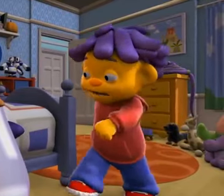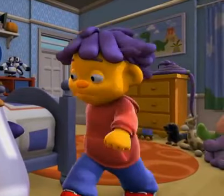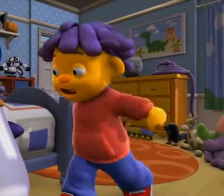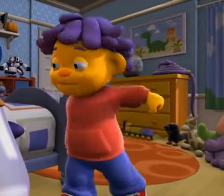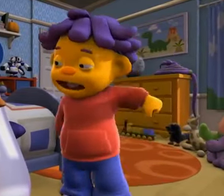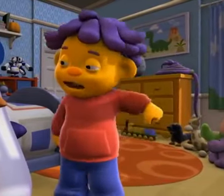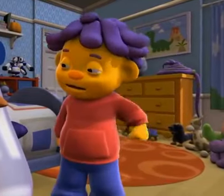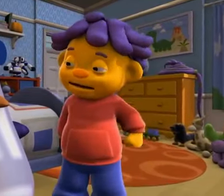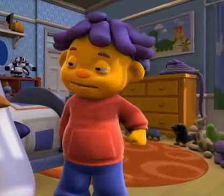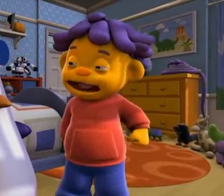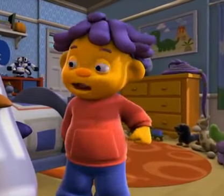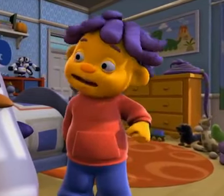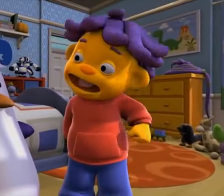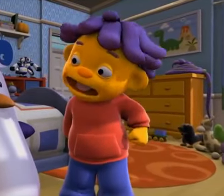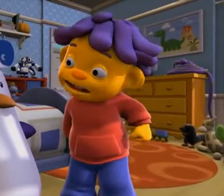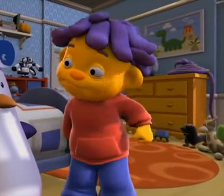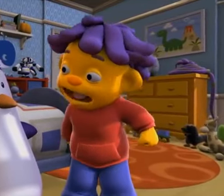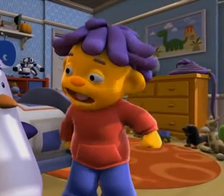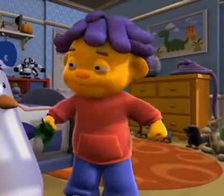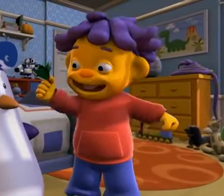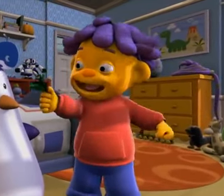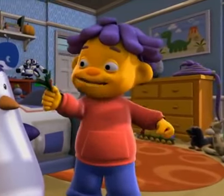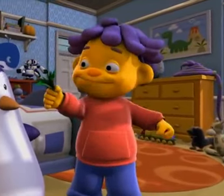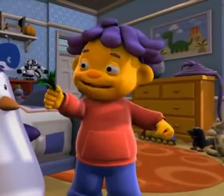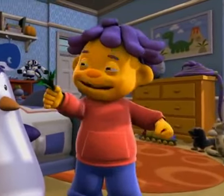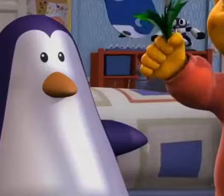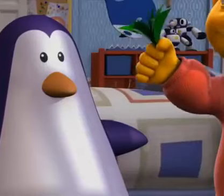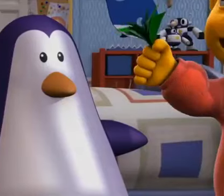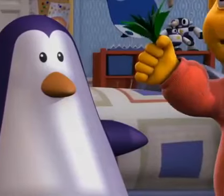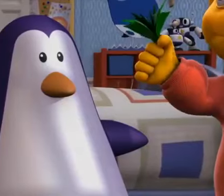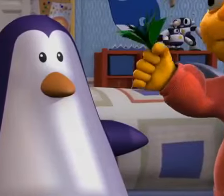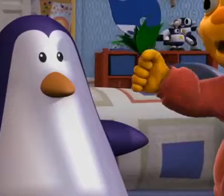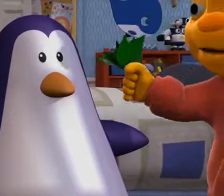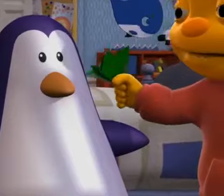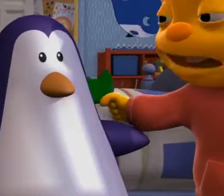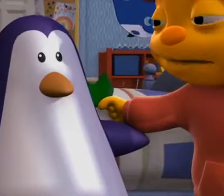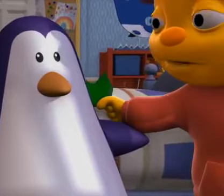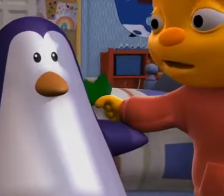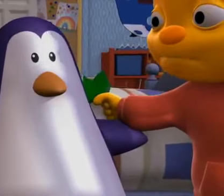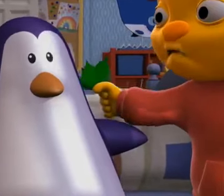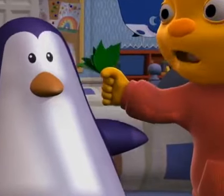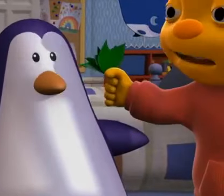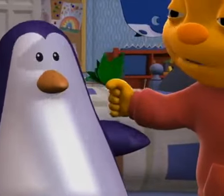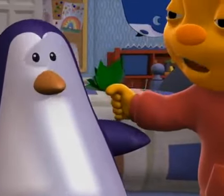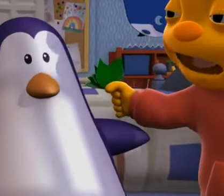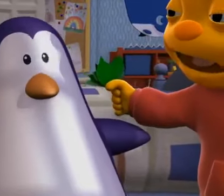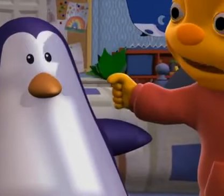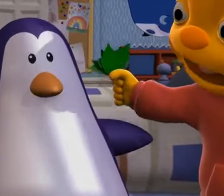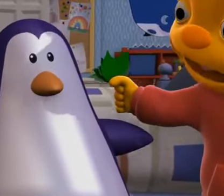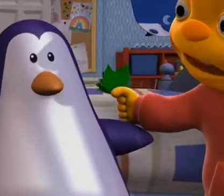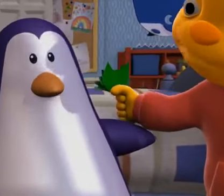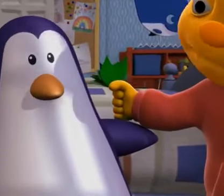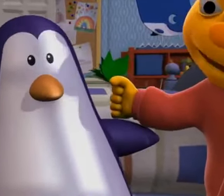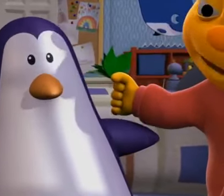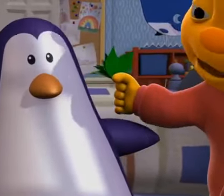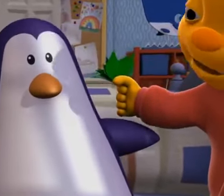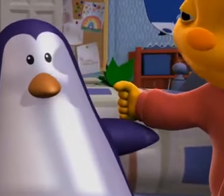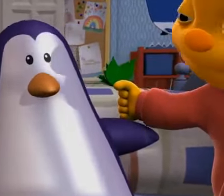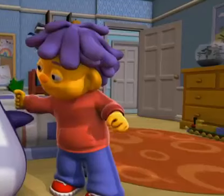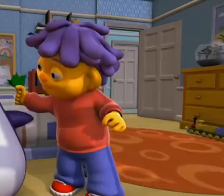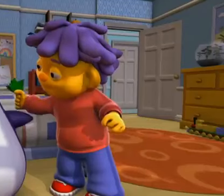Te quiero, querida. Toma, te regalo estas hojas. Oh, Max, son hermosas y verdes. Yo también